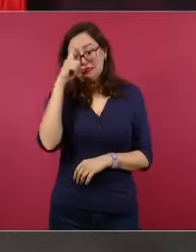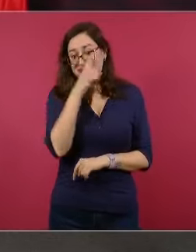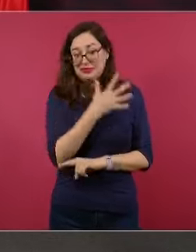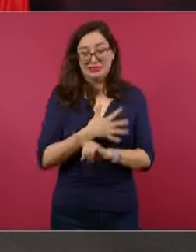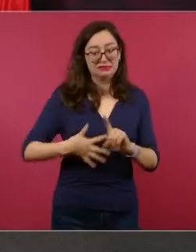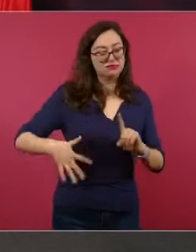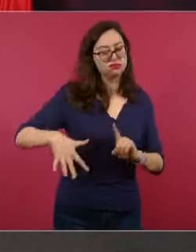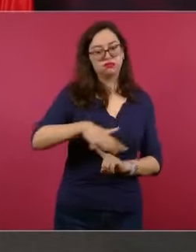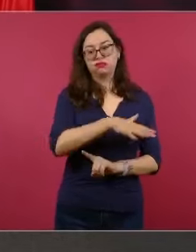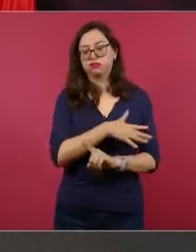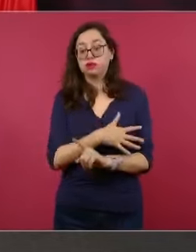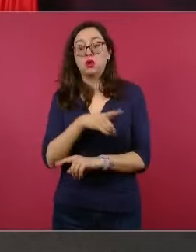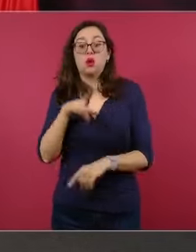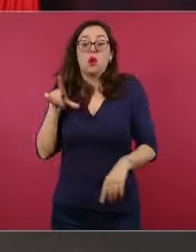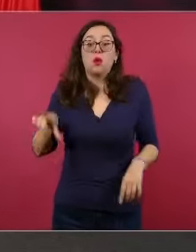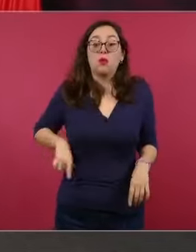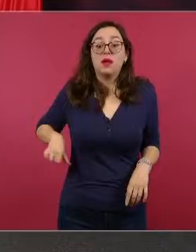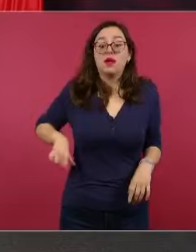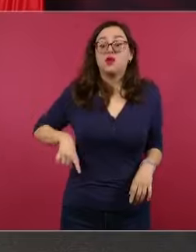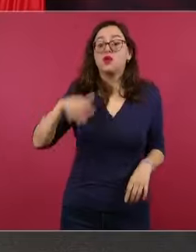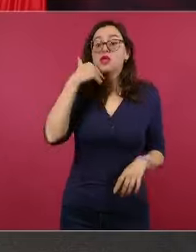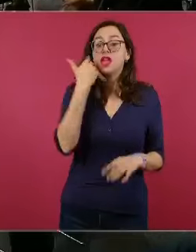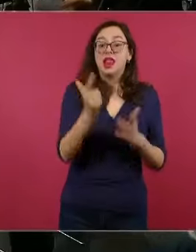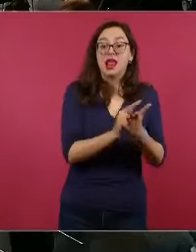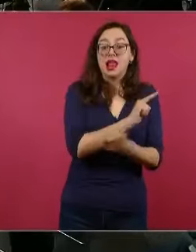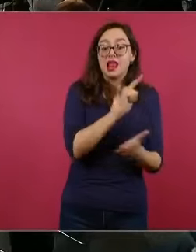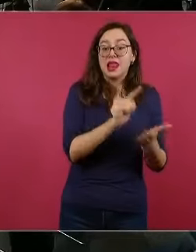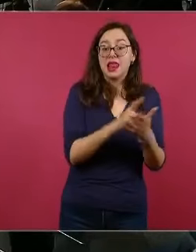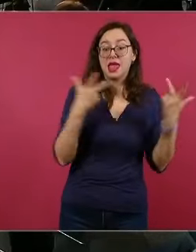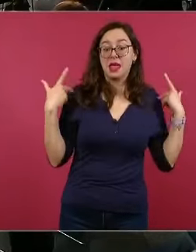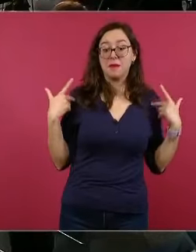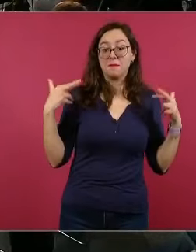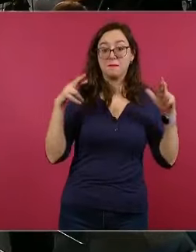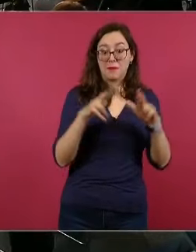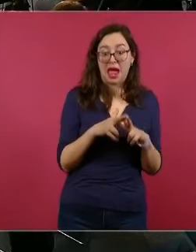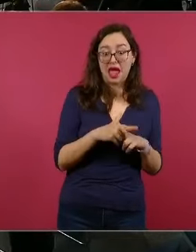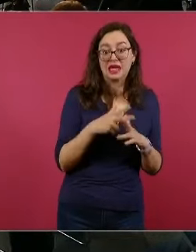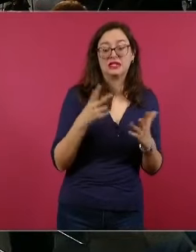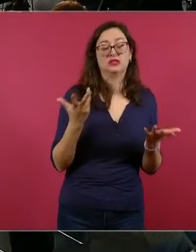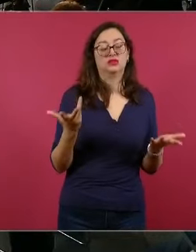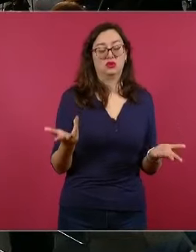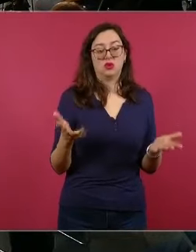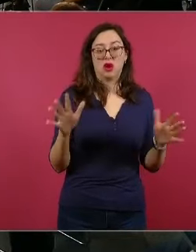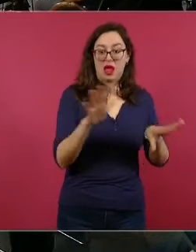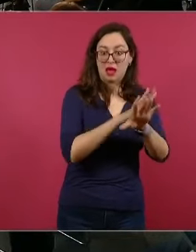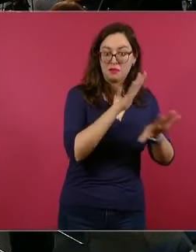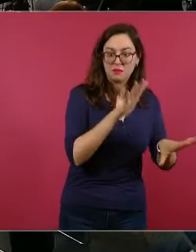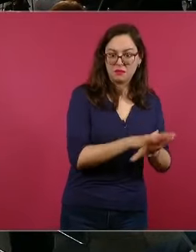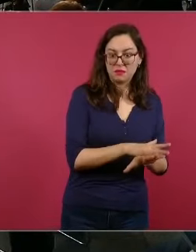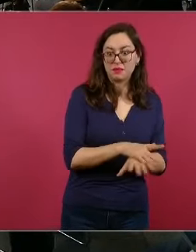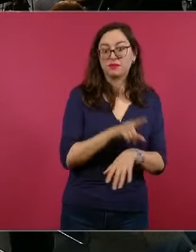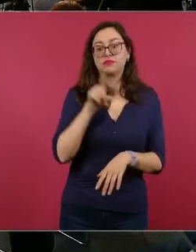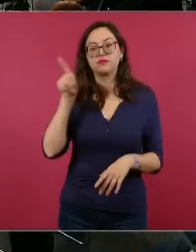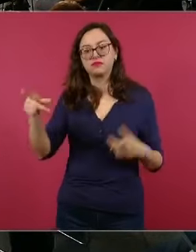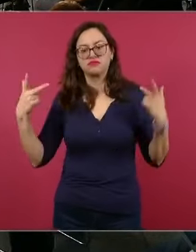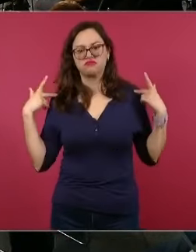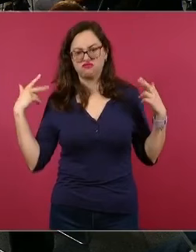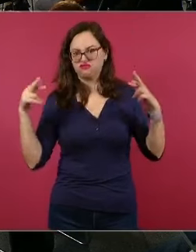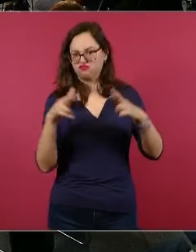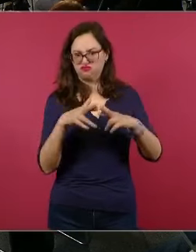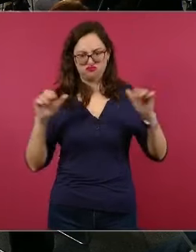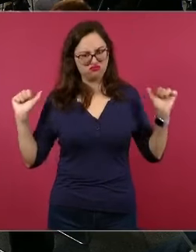malamada reforma educativa y hubo un desalojo en la noche y les